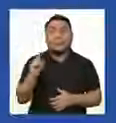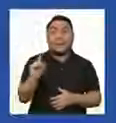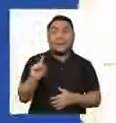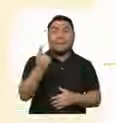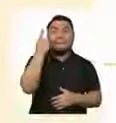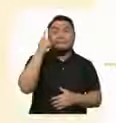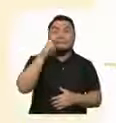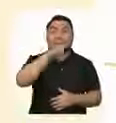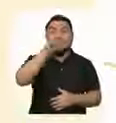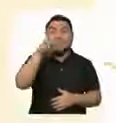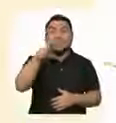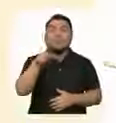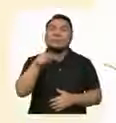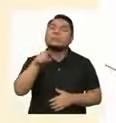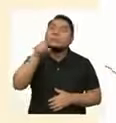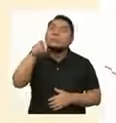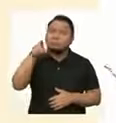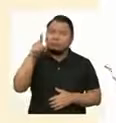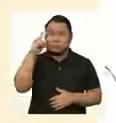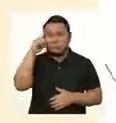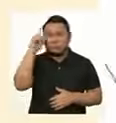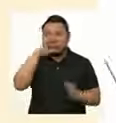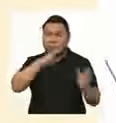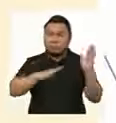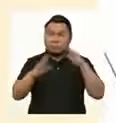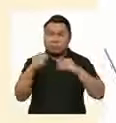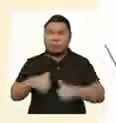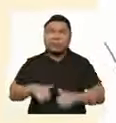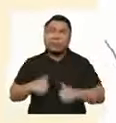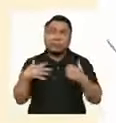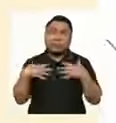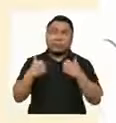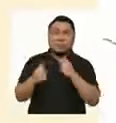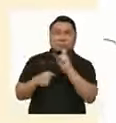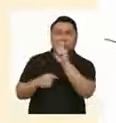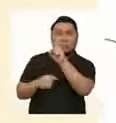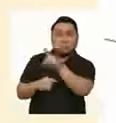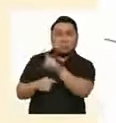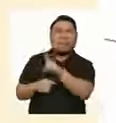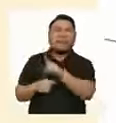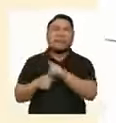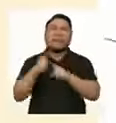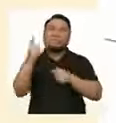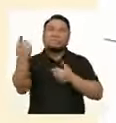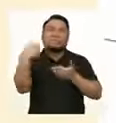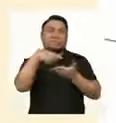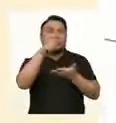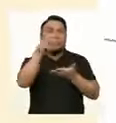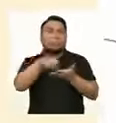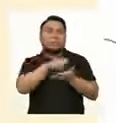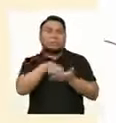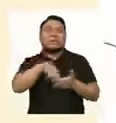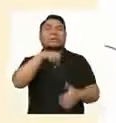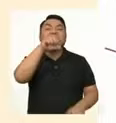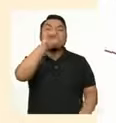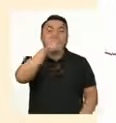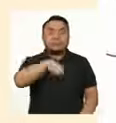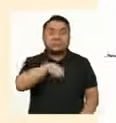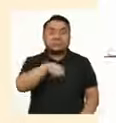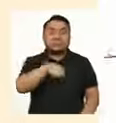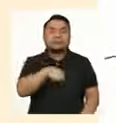pregunta, ¿te preocupas en llevar una vida saludable? Tenemos que marcaron sí.